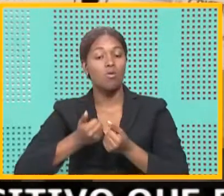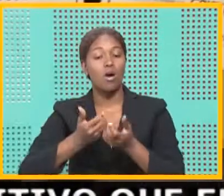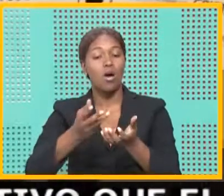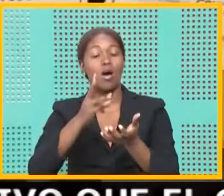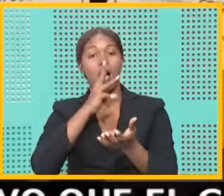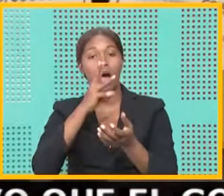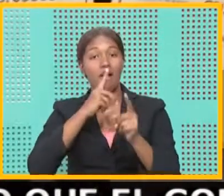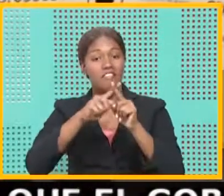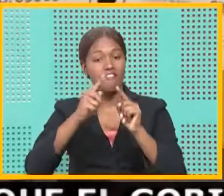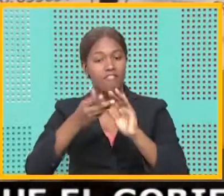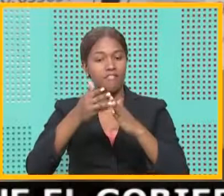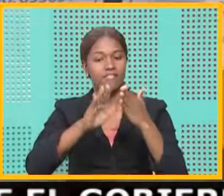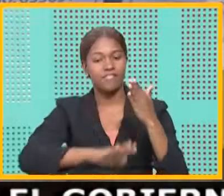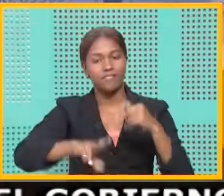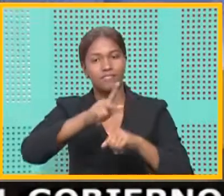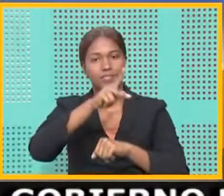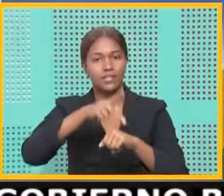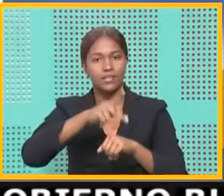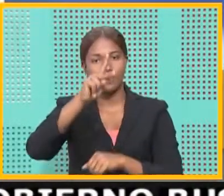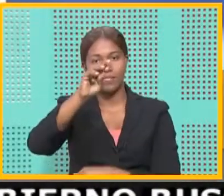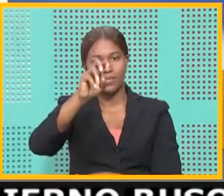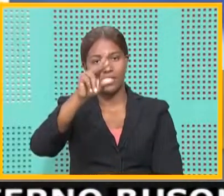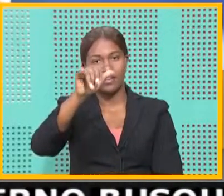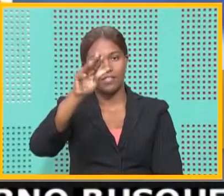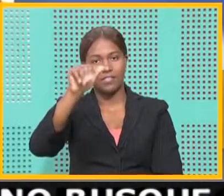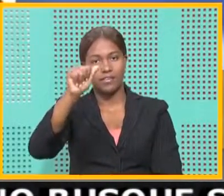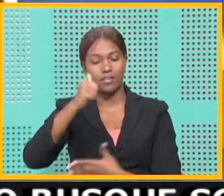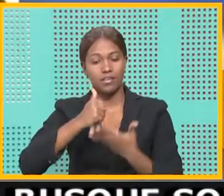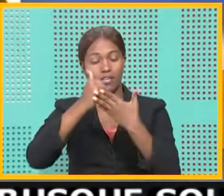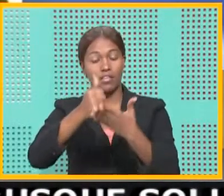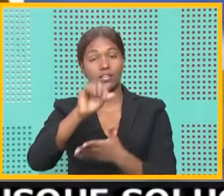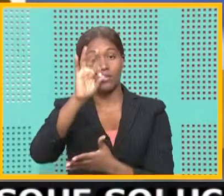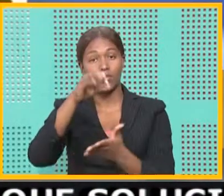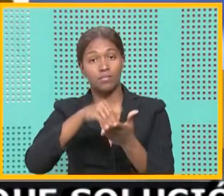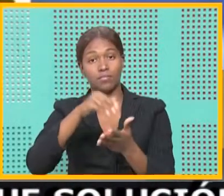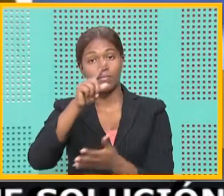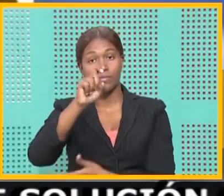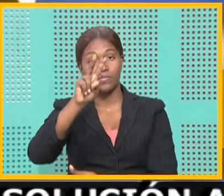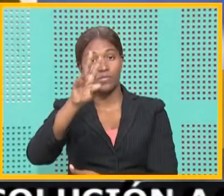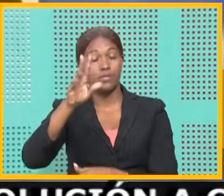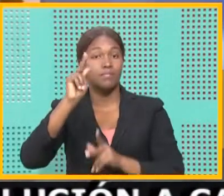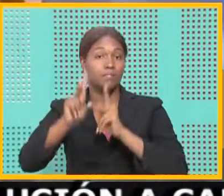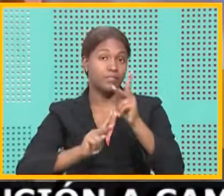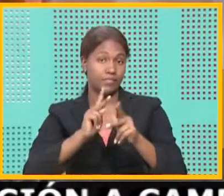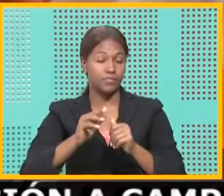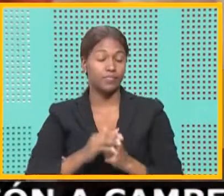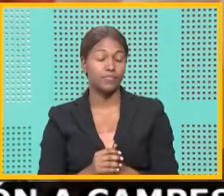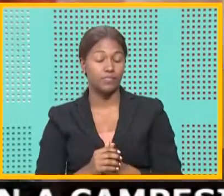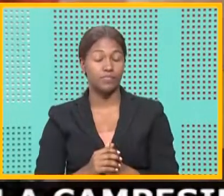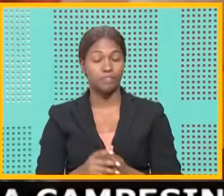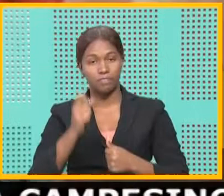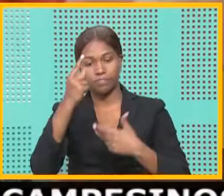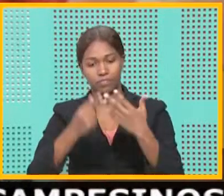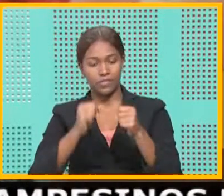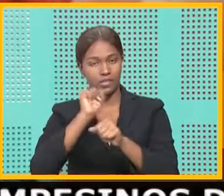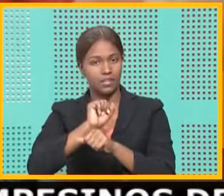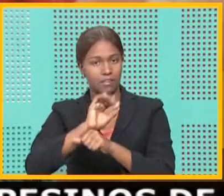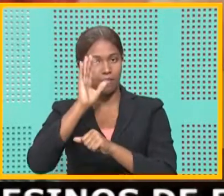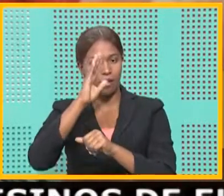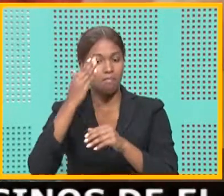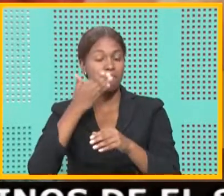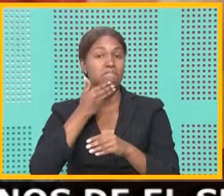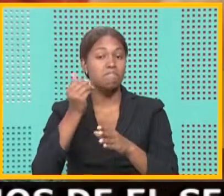en distintas comunidades de la provincia de Peravia en beneficio de 9,125 personas. Entre las obras están mejorar el